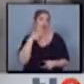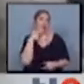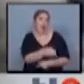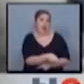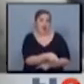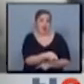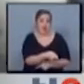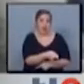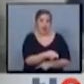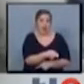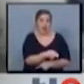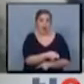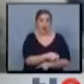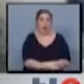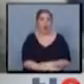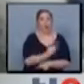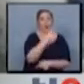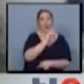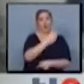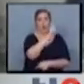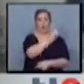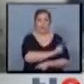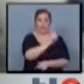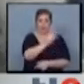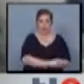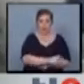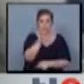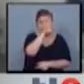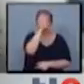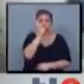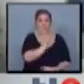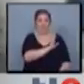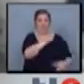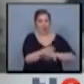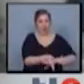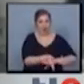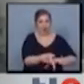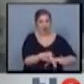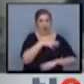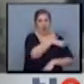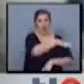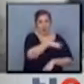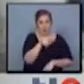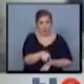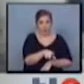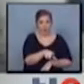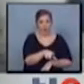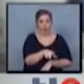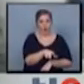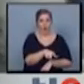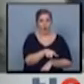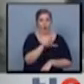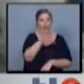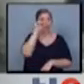un cuchillo a una o dos personas mapuches que habían ingresado a su campo, al campo de